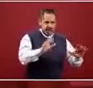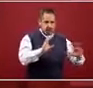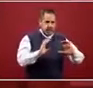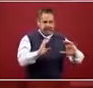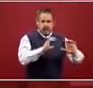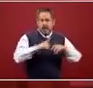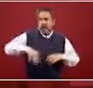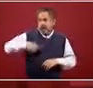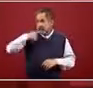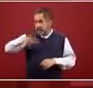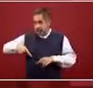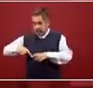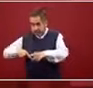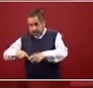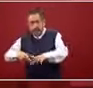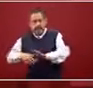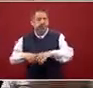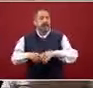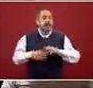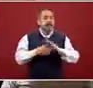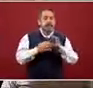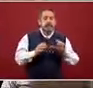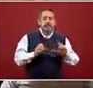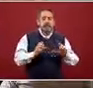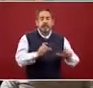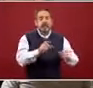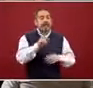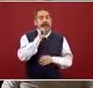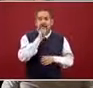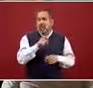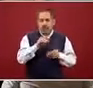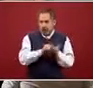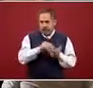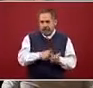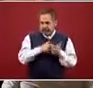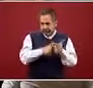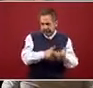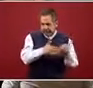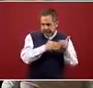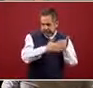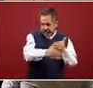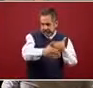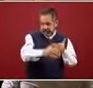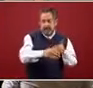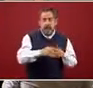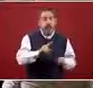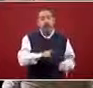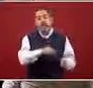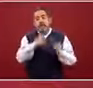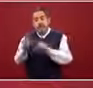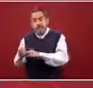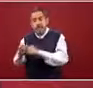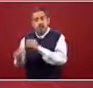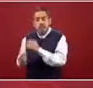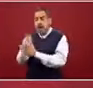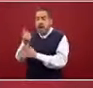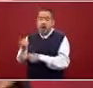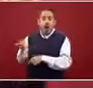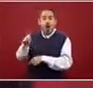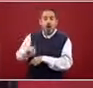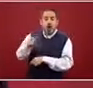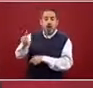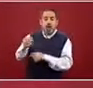que preguntaba la compañera que estaba aquí sentada. Eso va a seguir durante toda la fase 2, pero se suma ya a eso